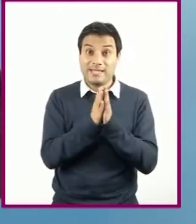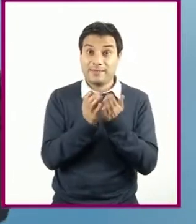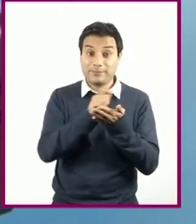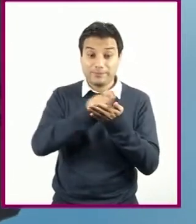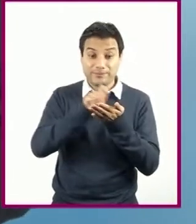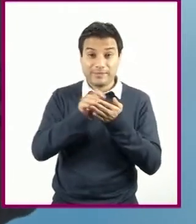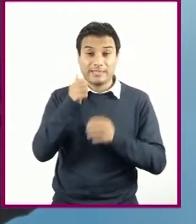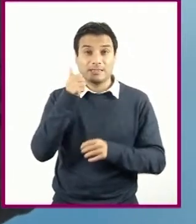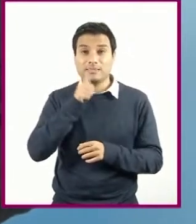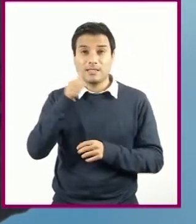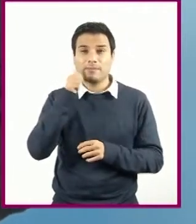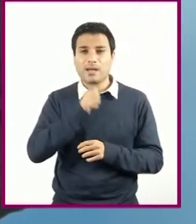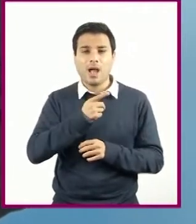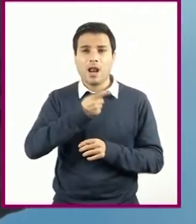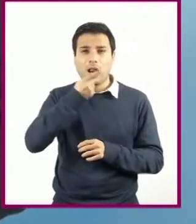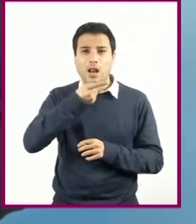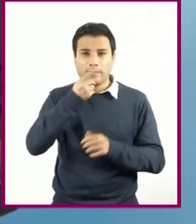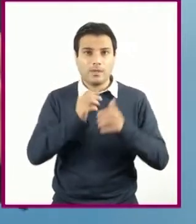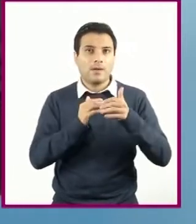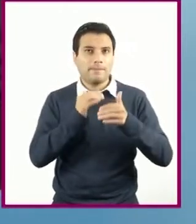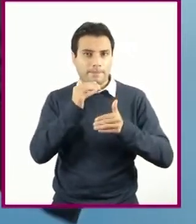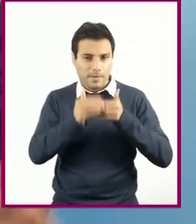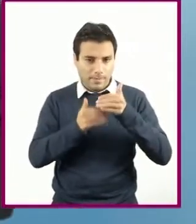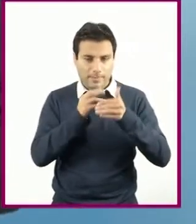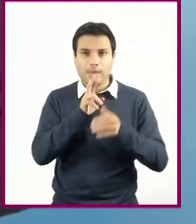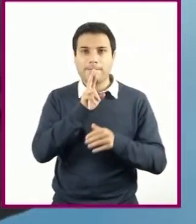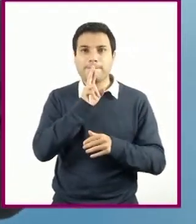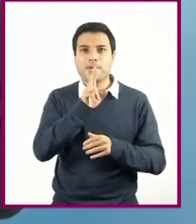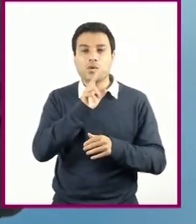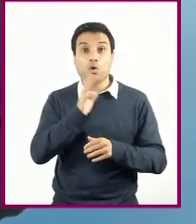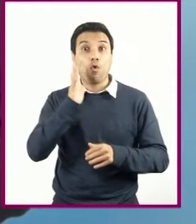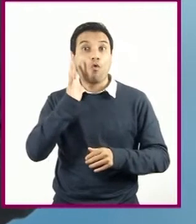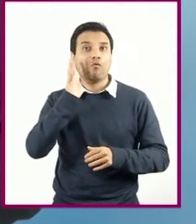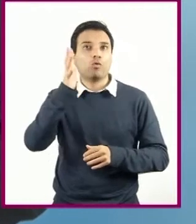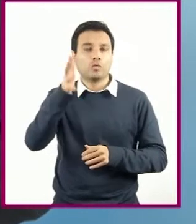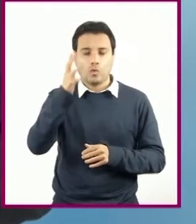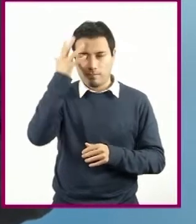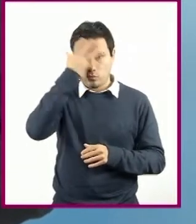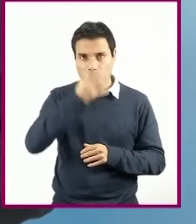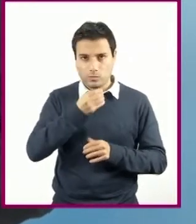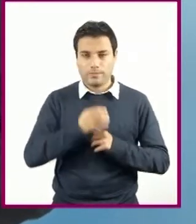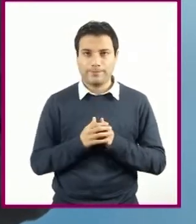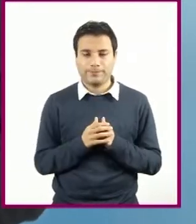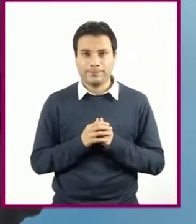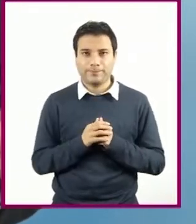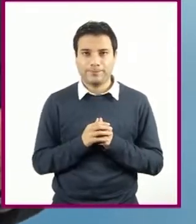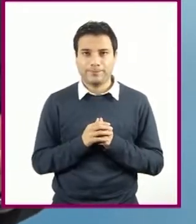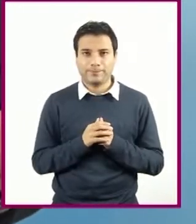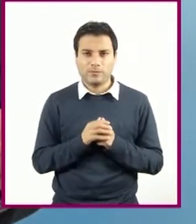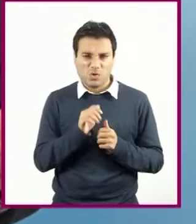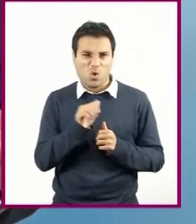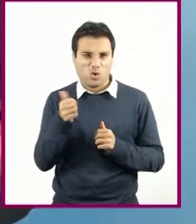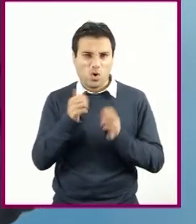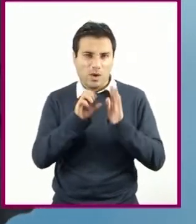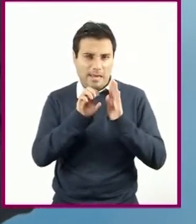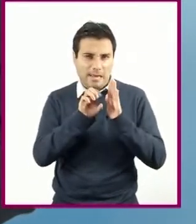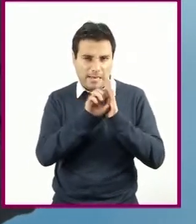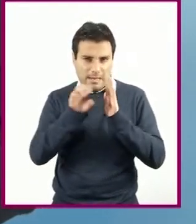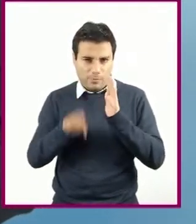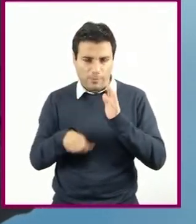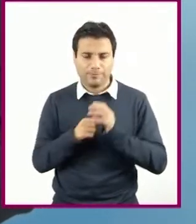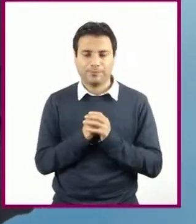la confianza en el progreso y la idea de un futuro promisorio. Otro ejemplo